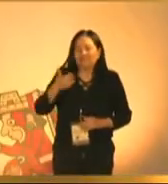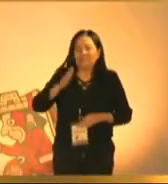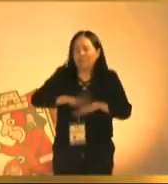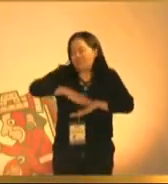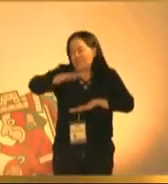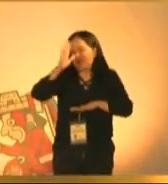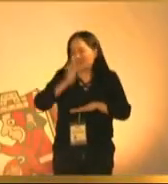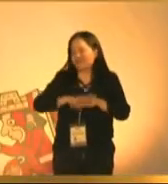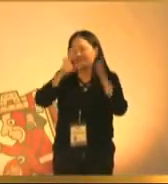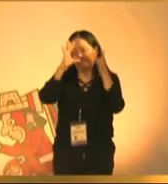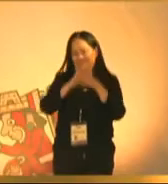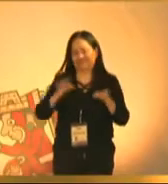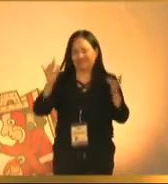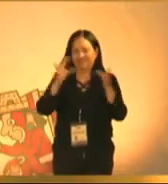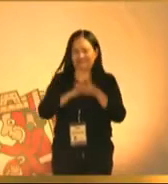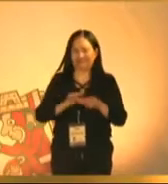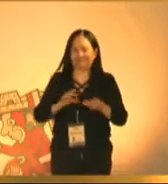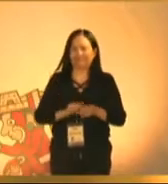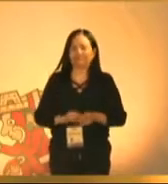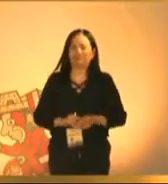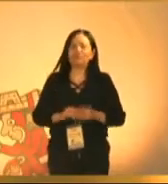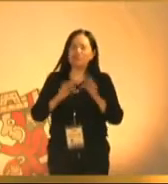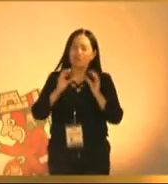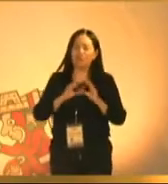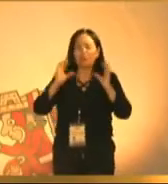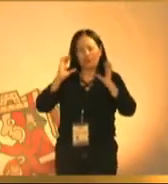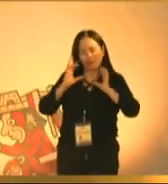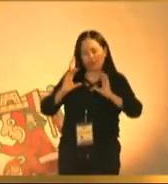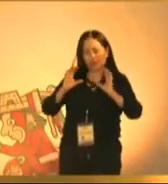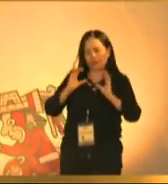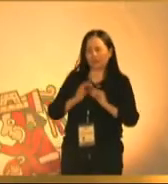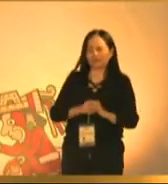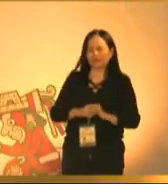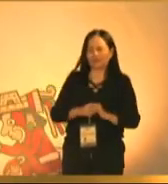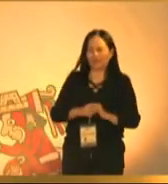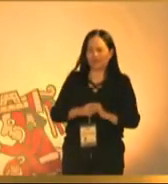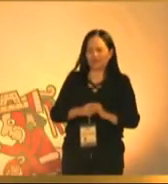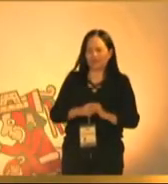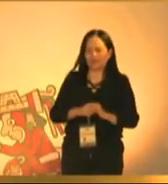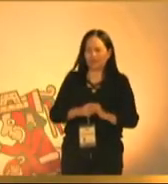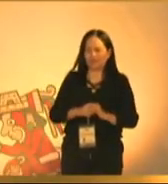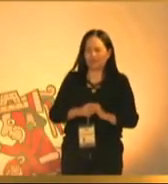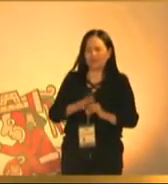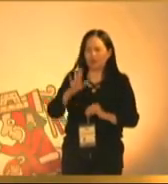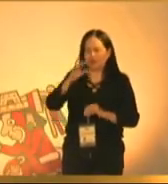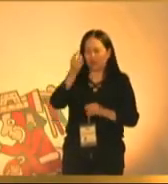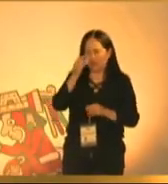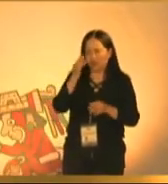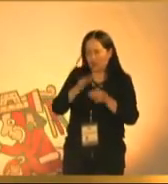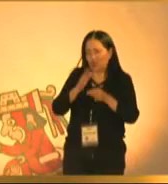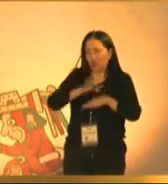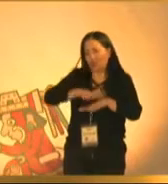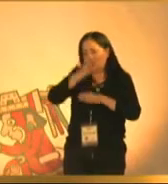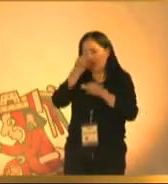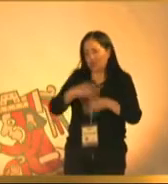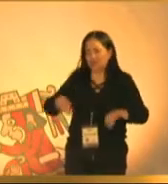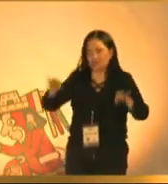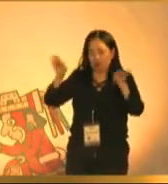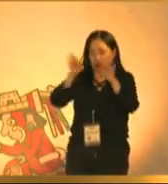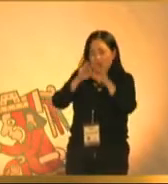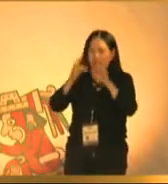estropear la fermín se ha cuidado mucho de no tocar alguno de los momentos nodales que es la historia militar